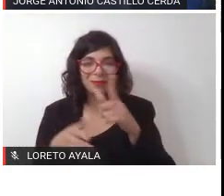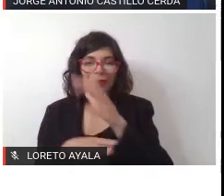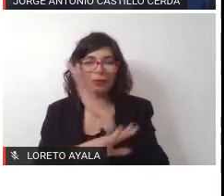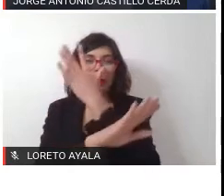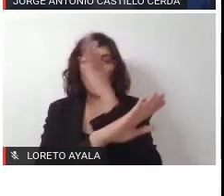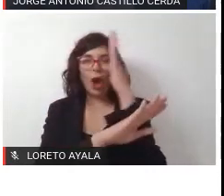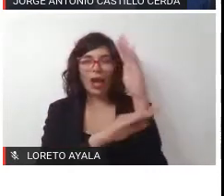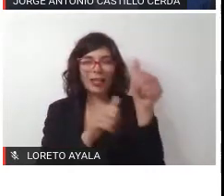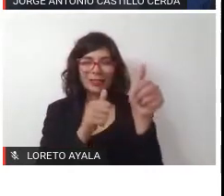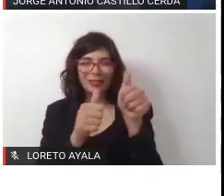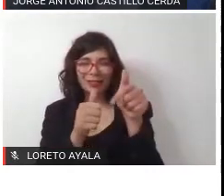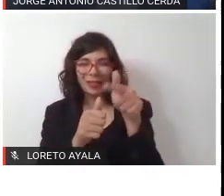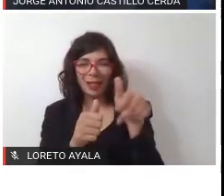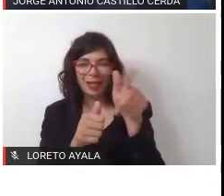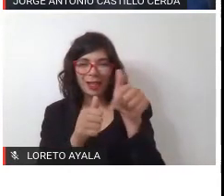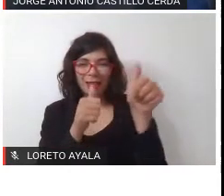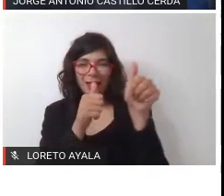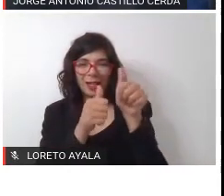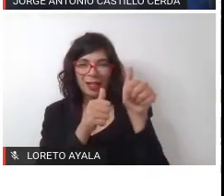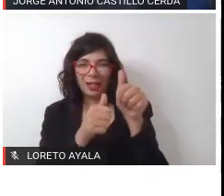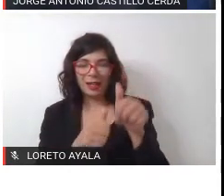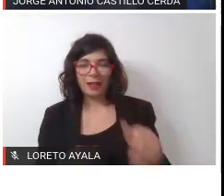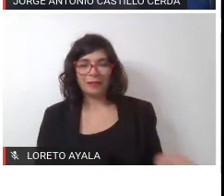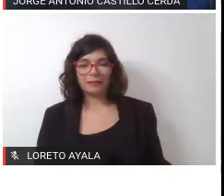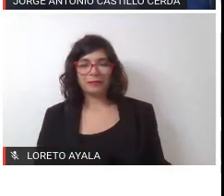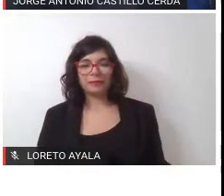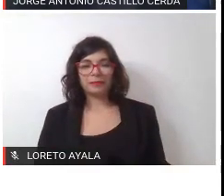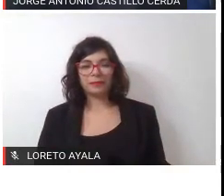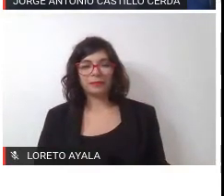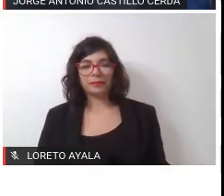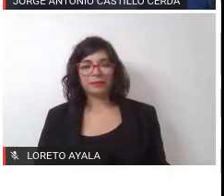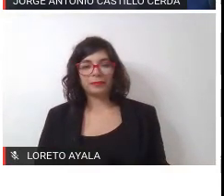hay aledaño a la escuela. ¿Ya?